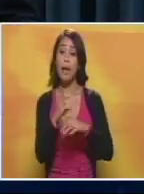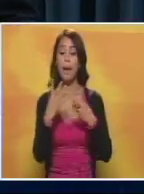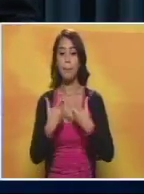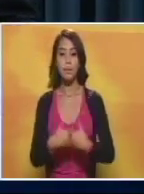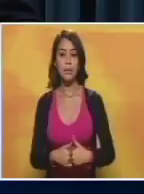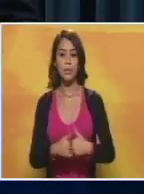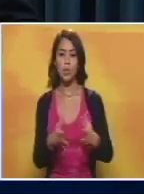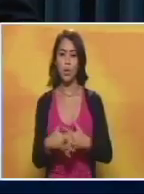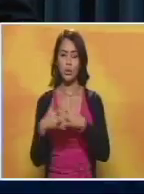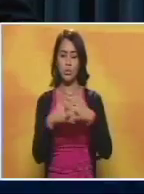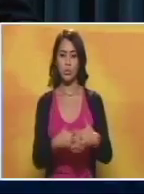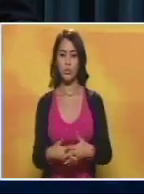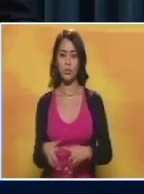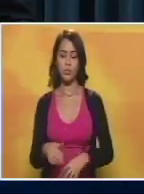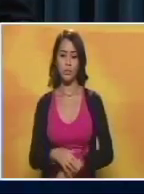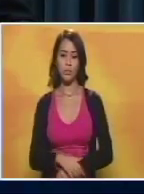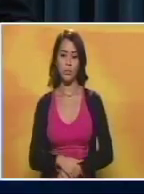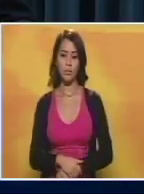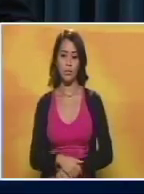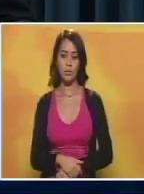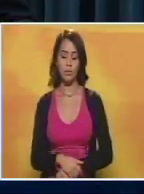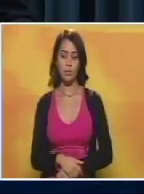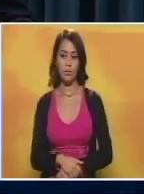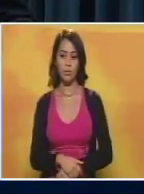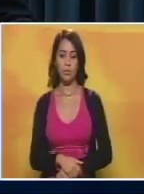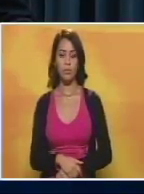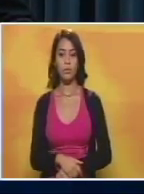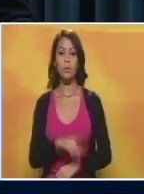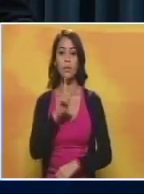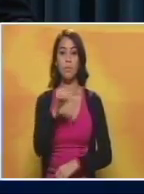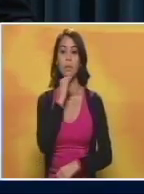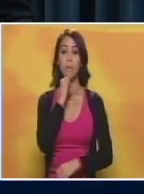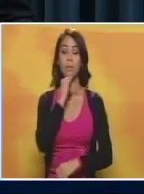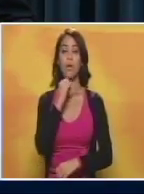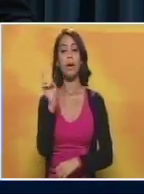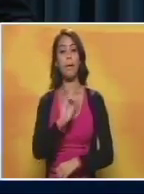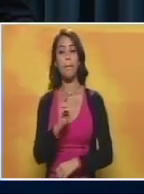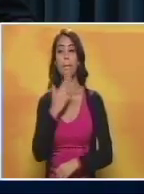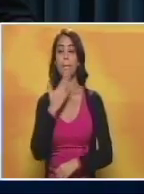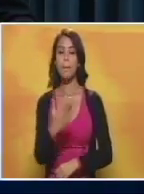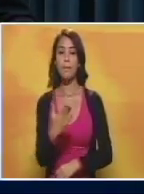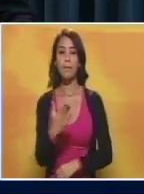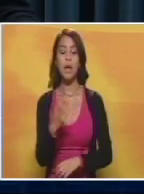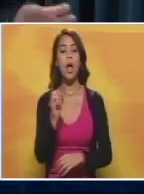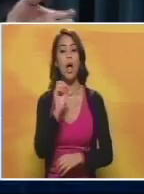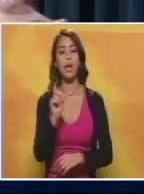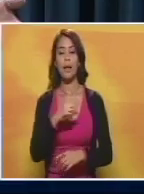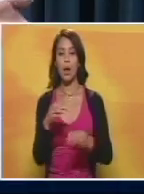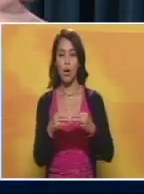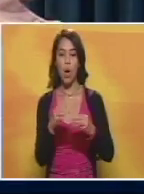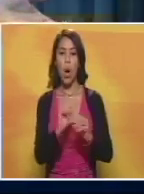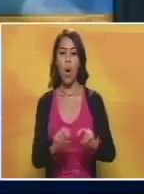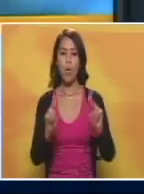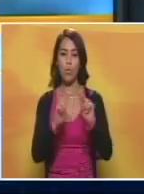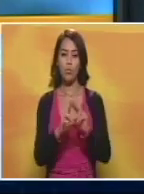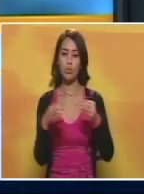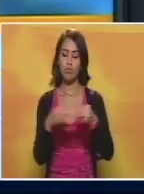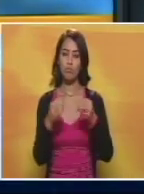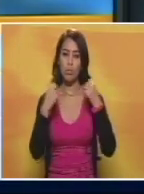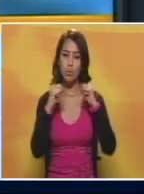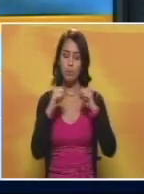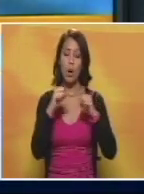esté mejor o peor. Respecto a las elecciones del 20 de mayo, la parlamentaria insistió que Henry Falcón no es un candidato opositor